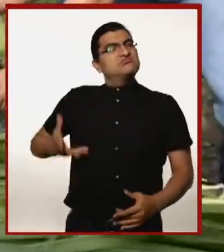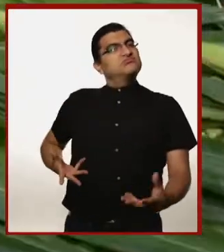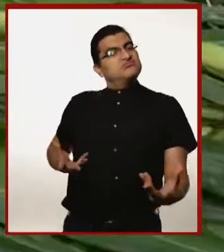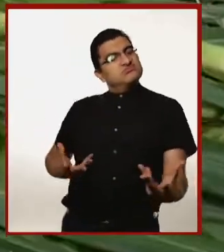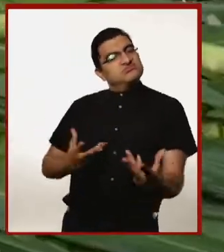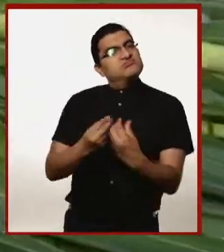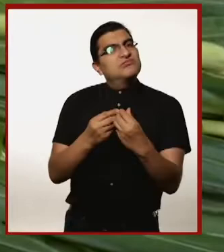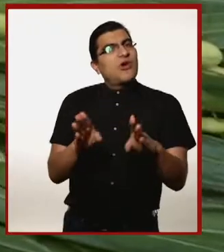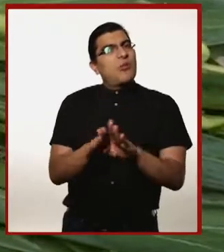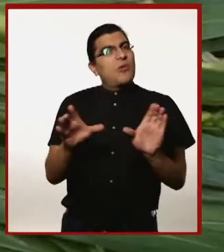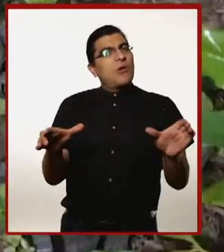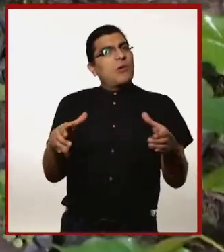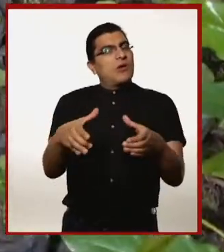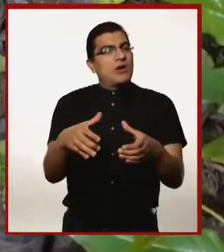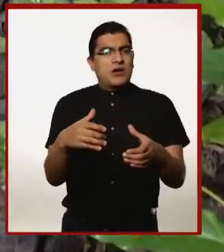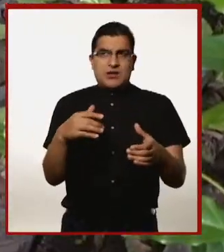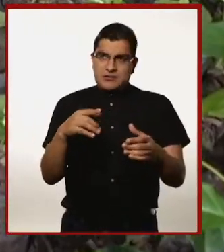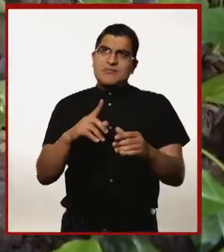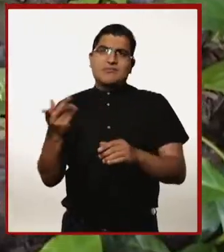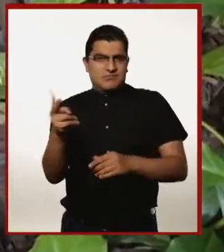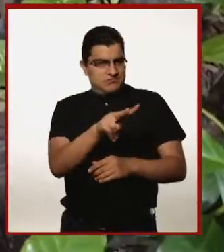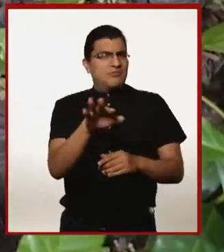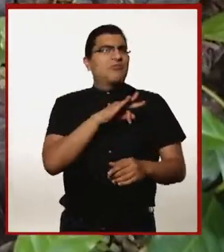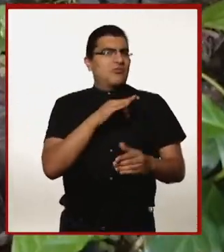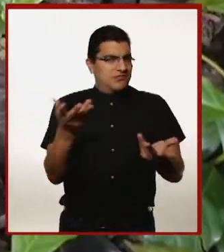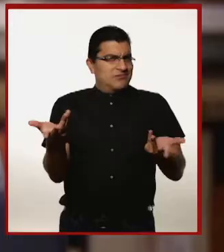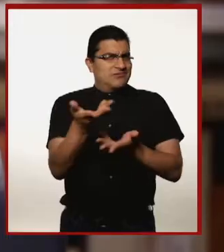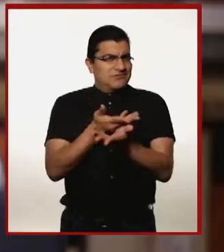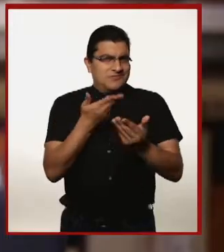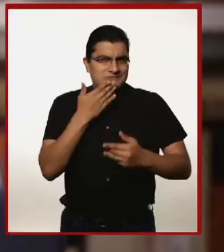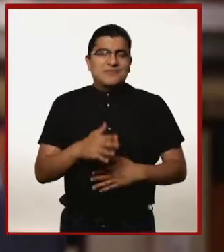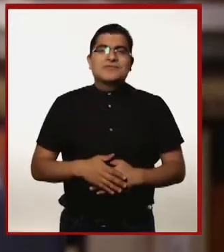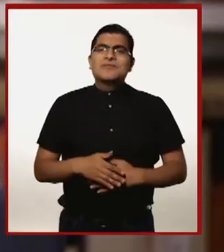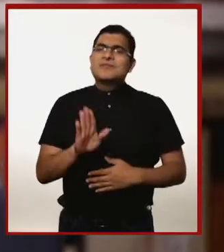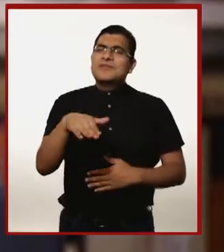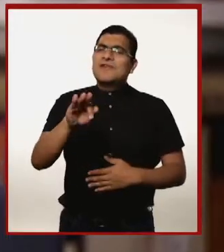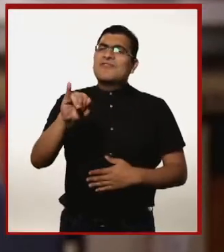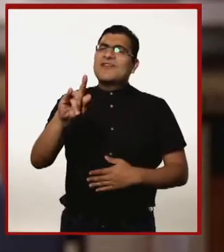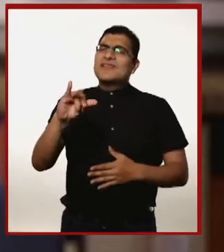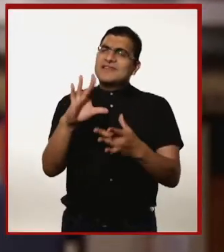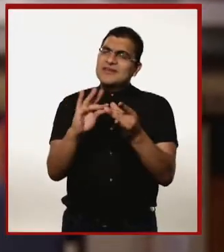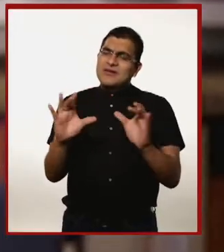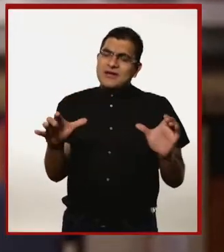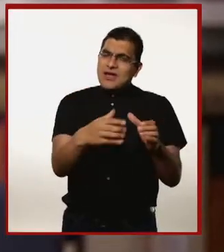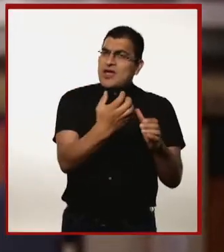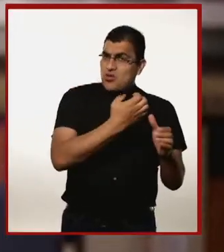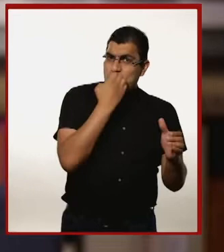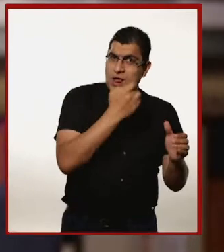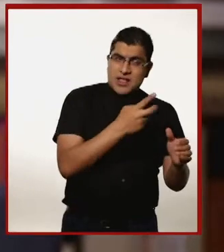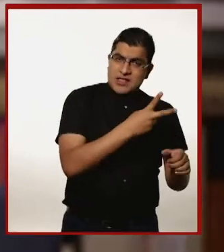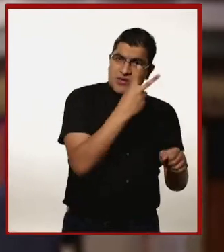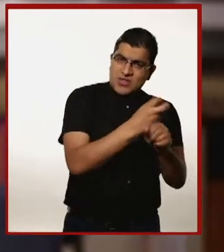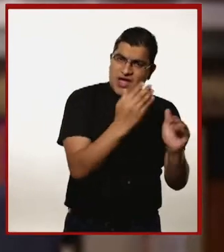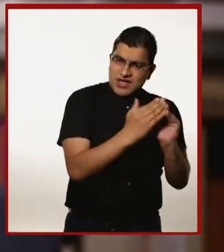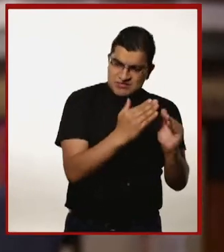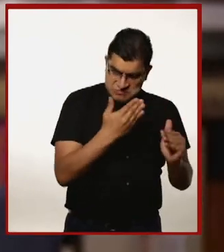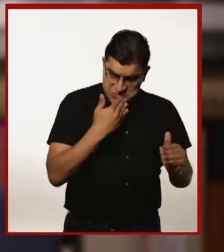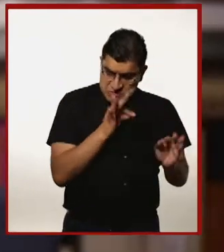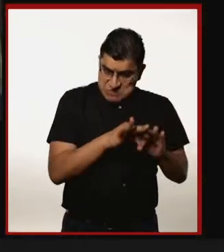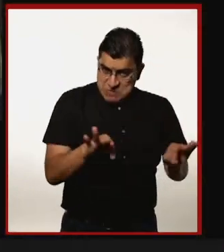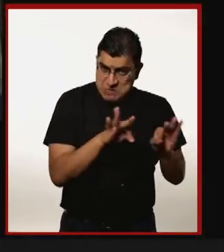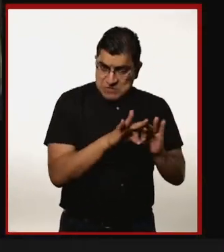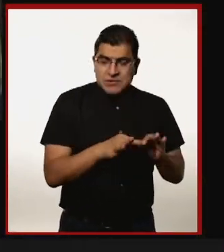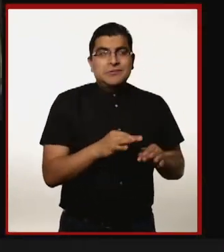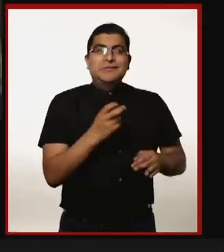orgullo de formar parte de esa comunidad. En ambos espacios pudiera darse. Felicitas, ¿qué significado tiene llamar a la escuela como la segunda